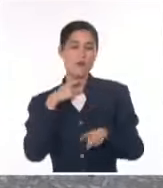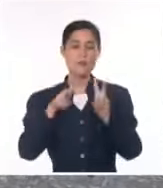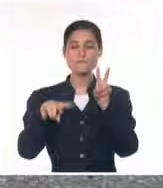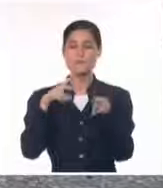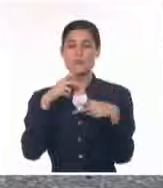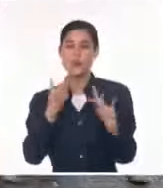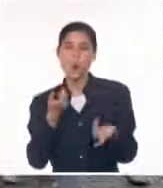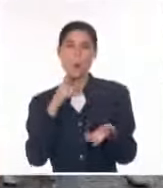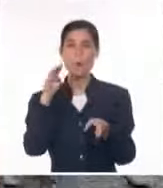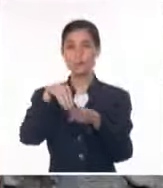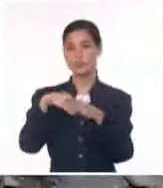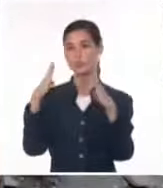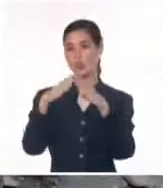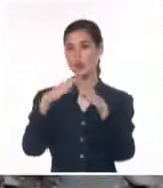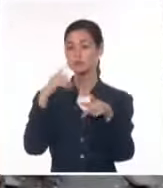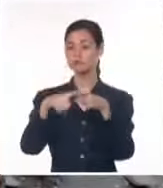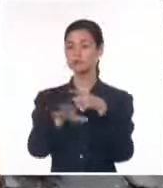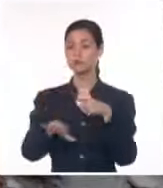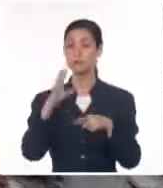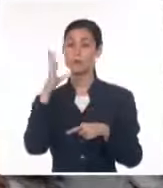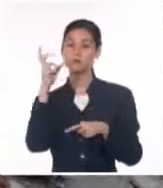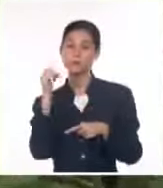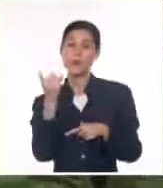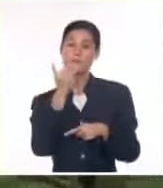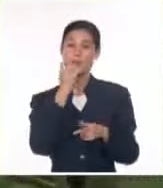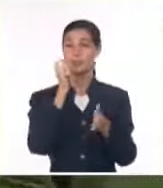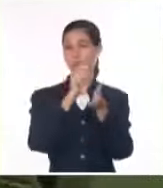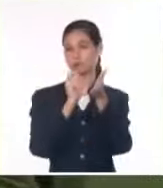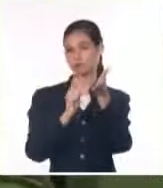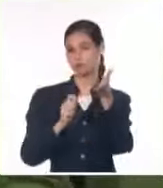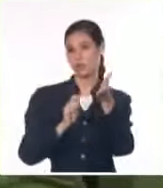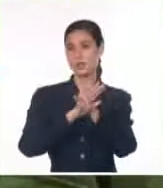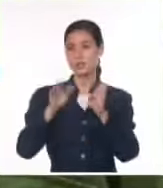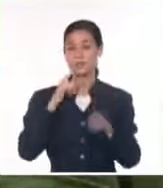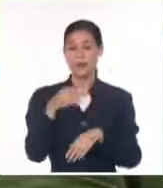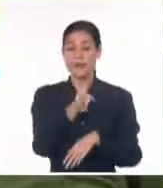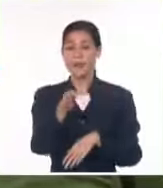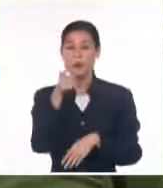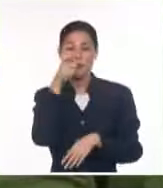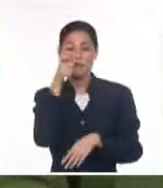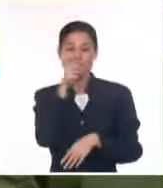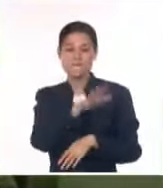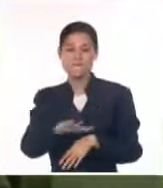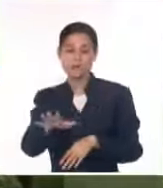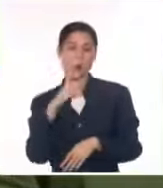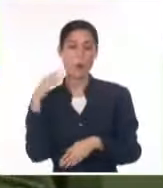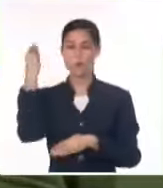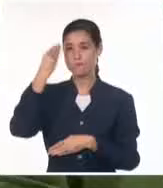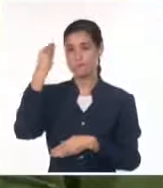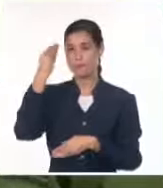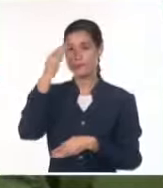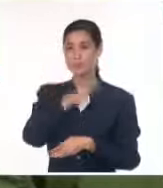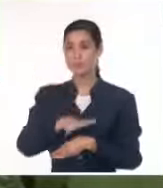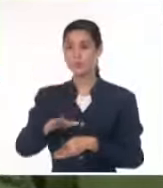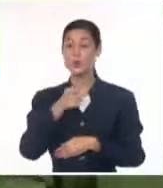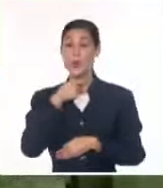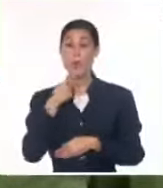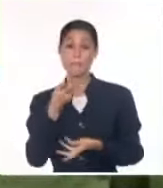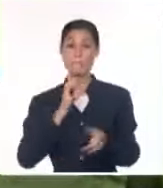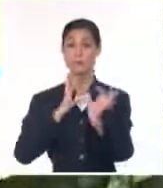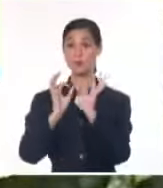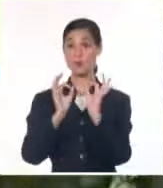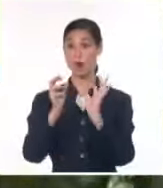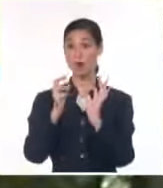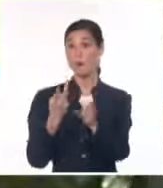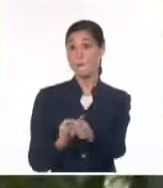la infraestructura de los inmuebles. Estamos recorriendo todos los lugares, evaluando la situación que hay. Veremos dónde se haya que protegerlo ustedes, si no